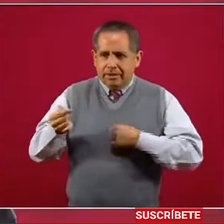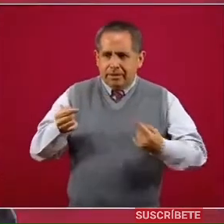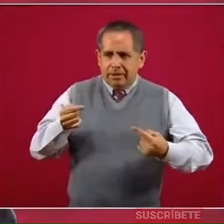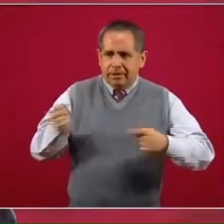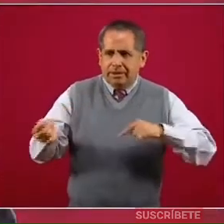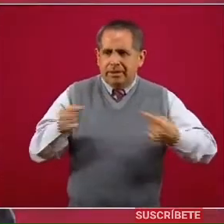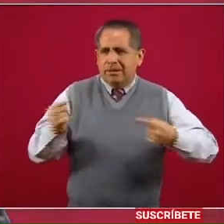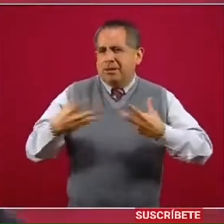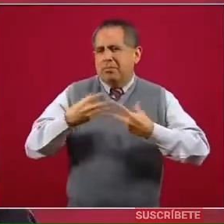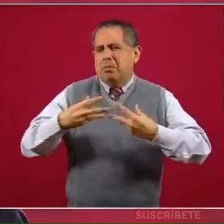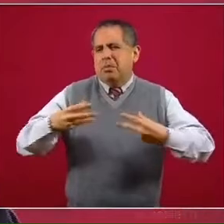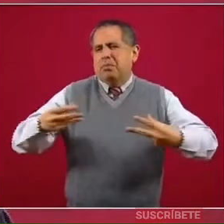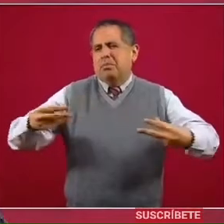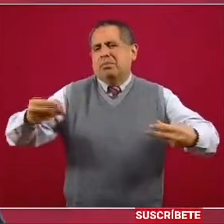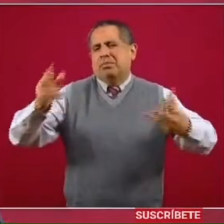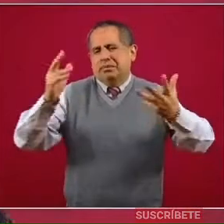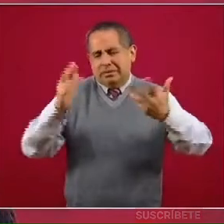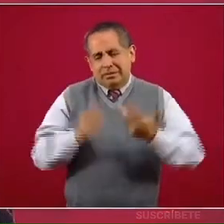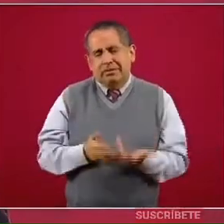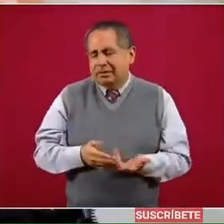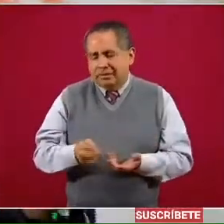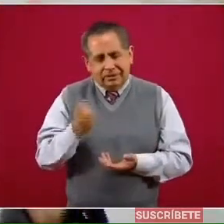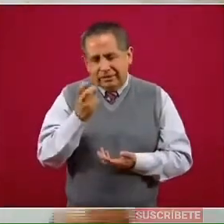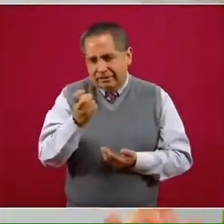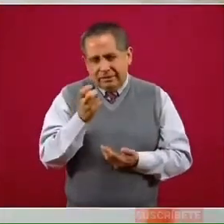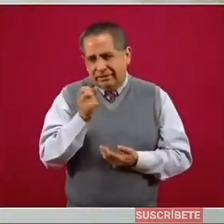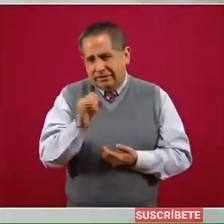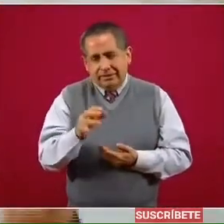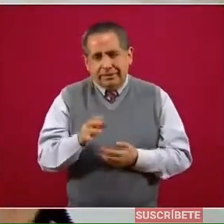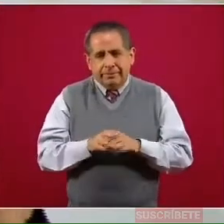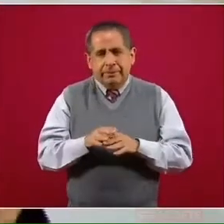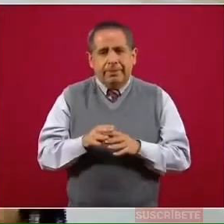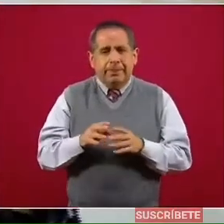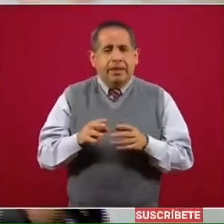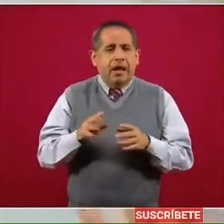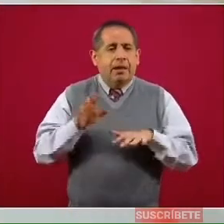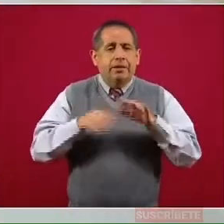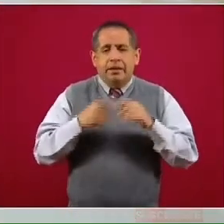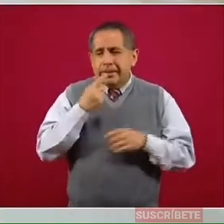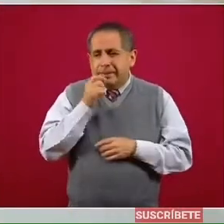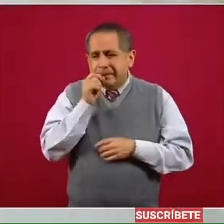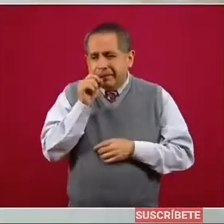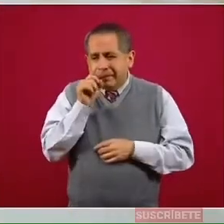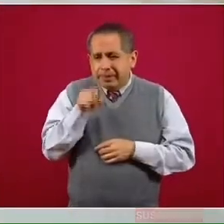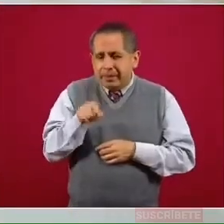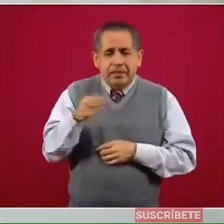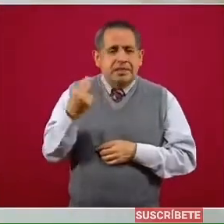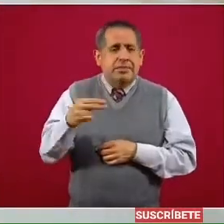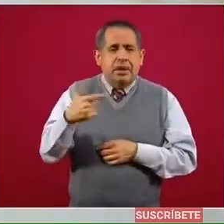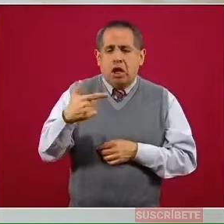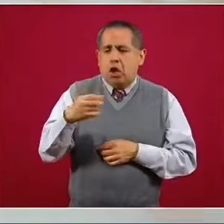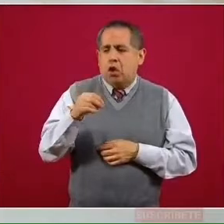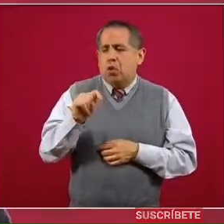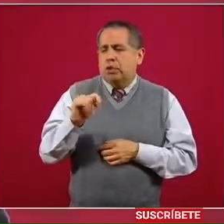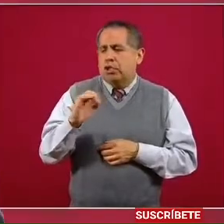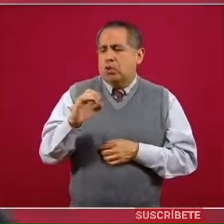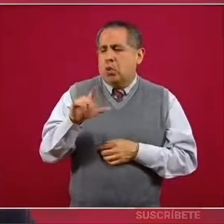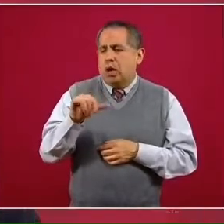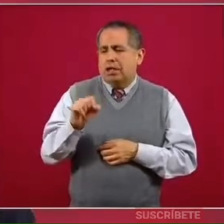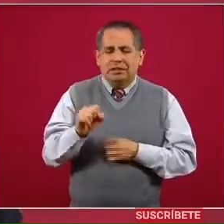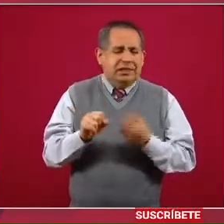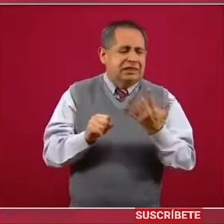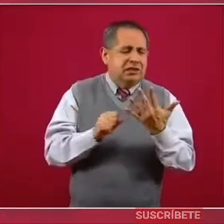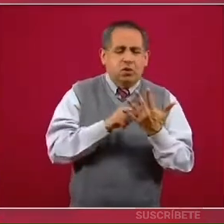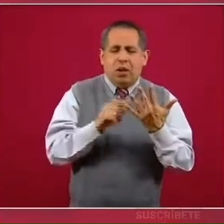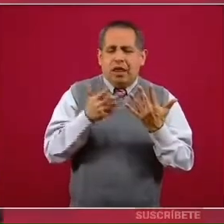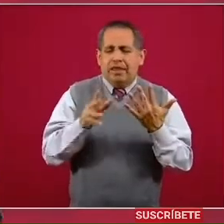mecanismo más conocido son las gotas y gotas de pequeño calibre, gotículas se llaman, entre 5 y 10